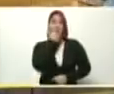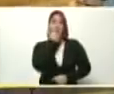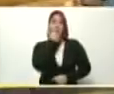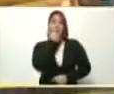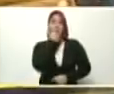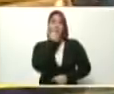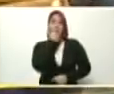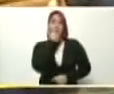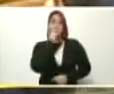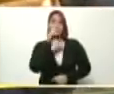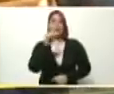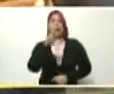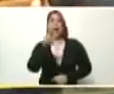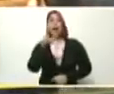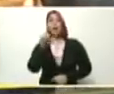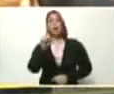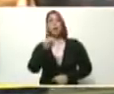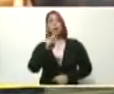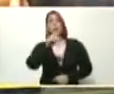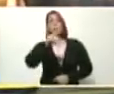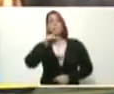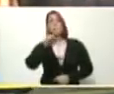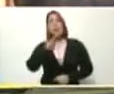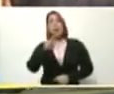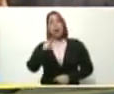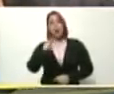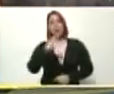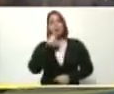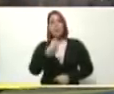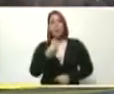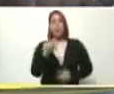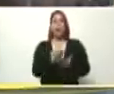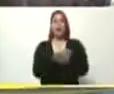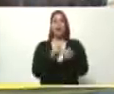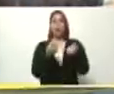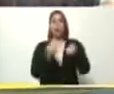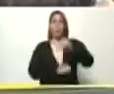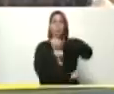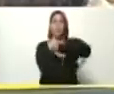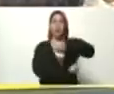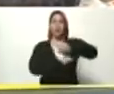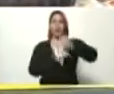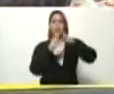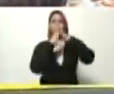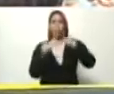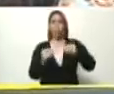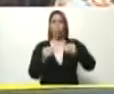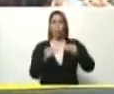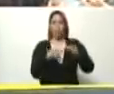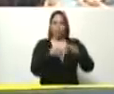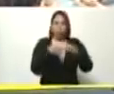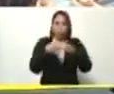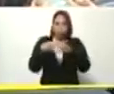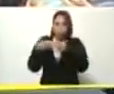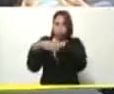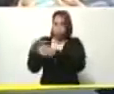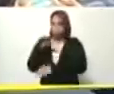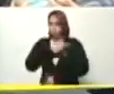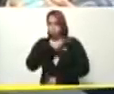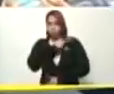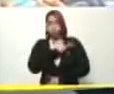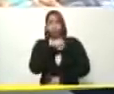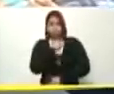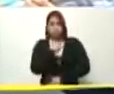Carlos Marx cuando dijo que la economía era la base de toda la estructura de la sociedad. Es